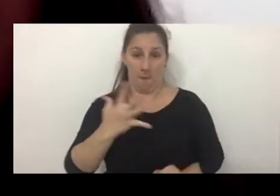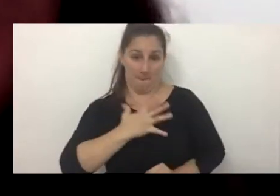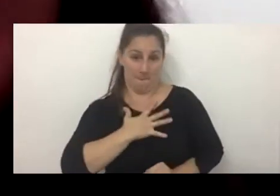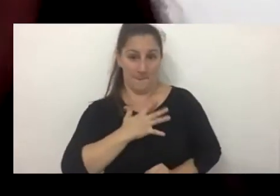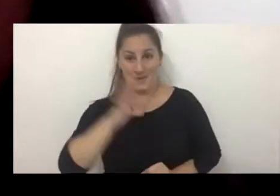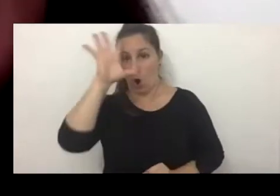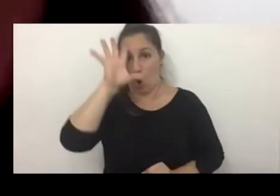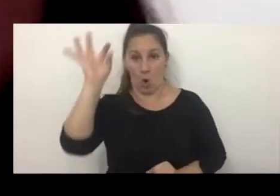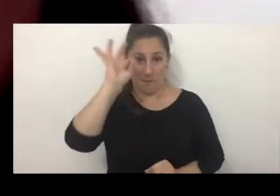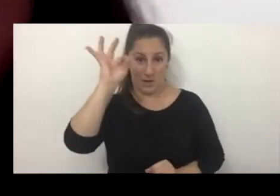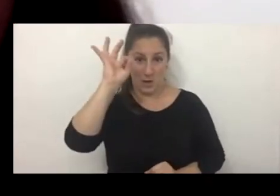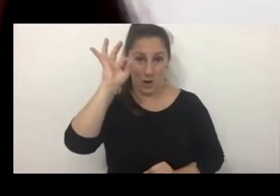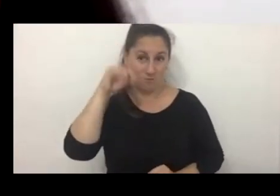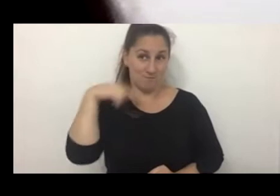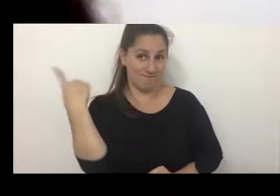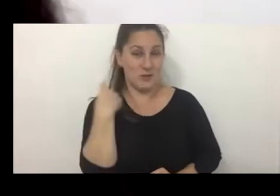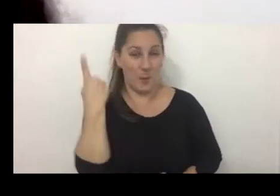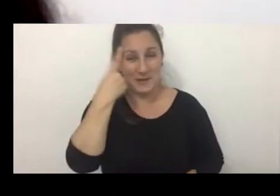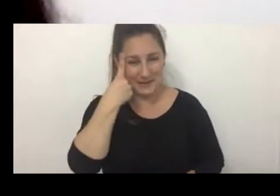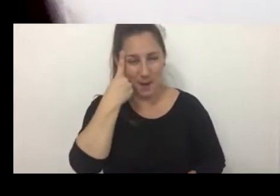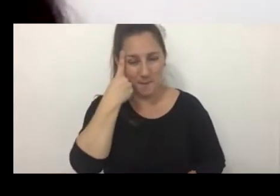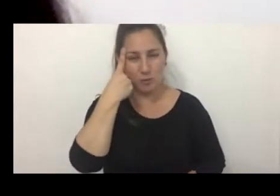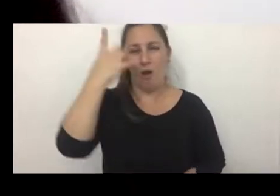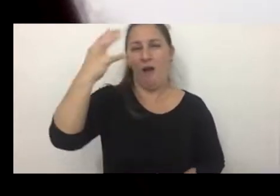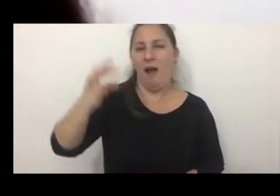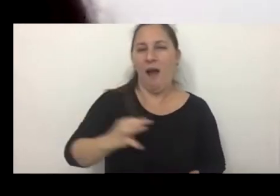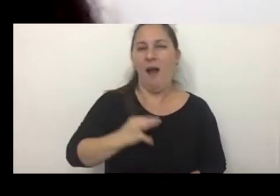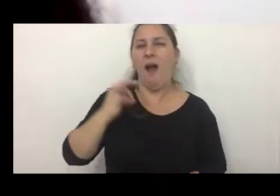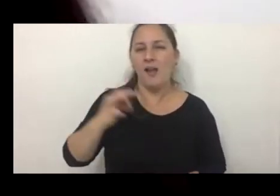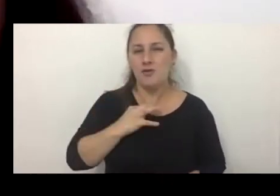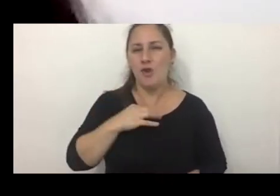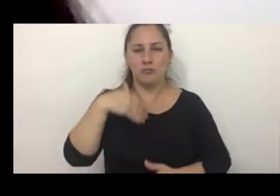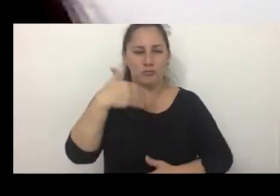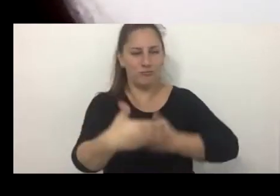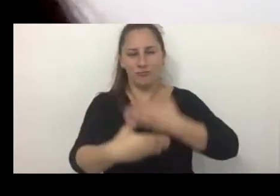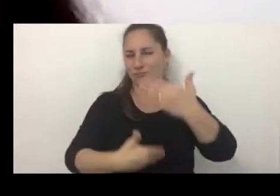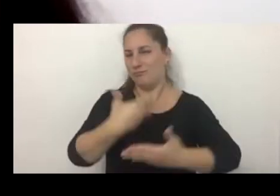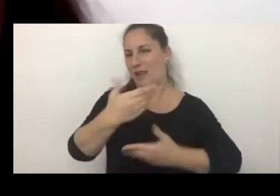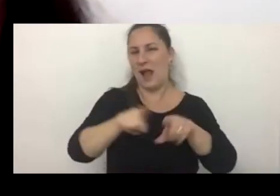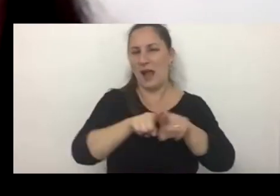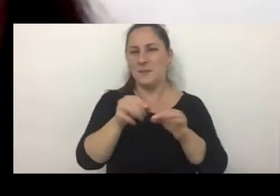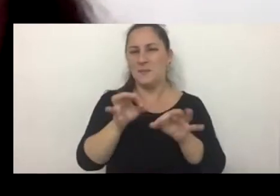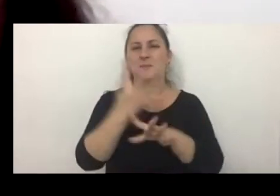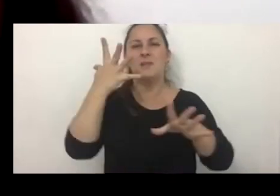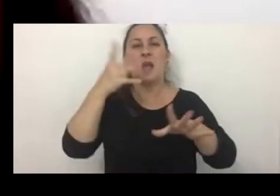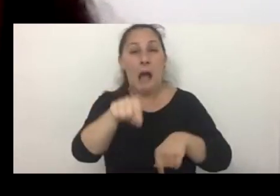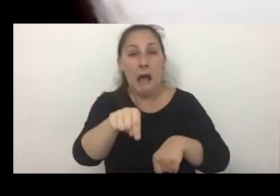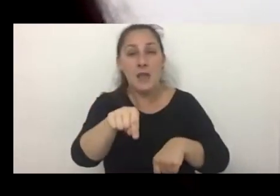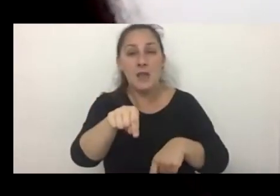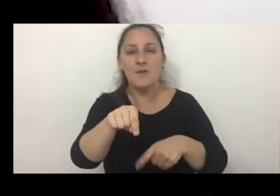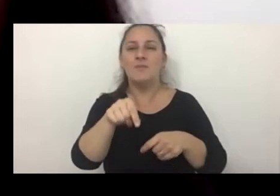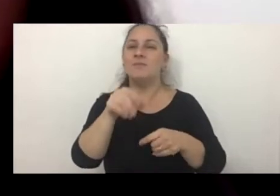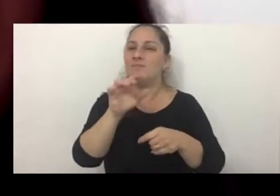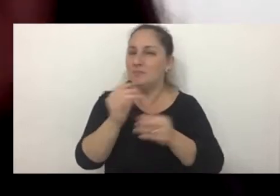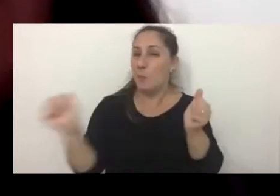acompañaba. Y entonces seguramente se metía dentro de la intimidad de esa familia y conocía hasta los mínimos